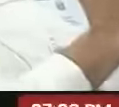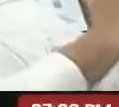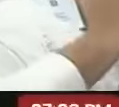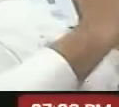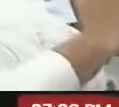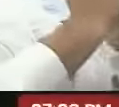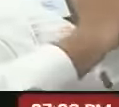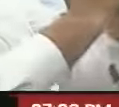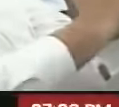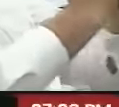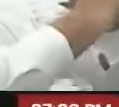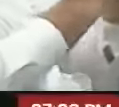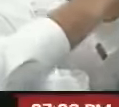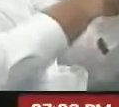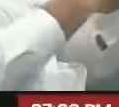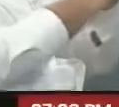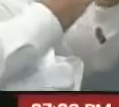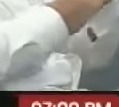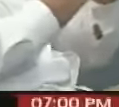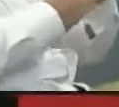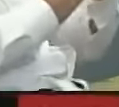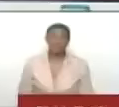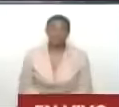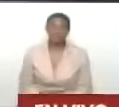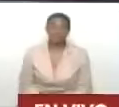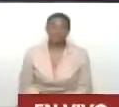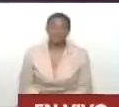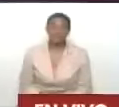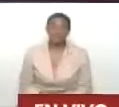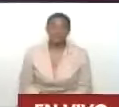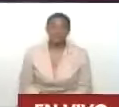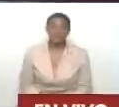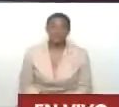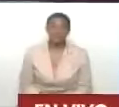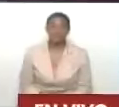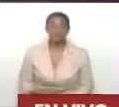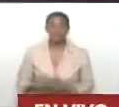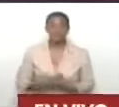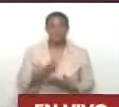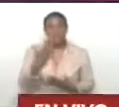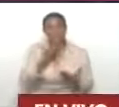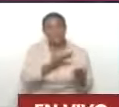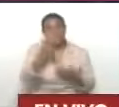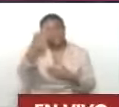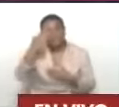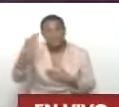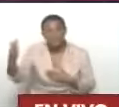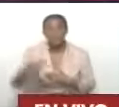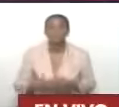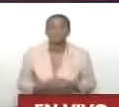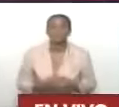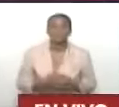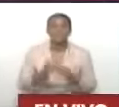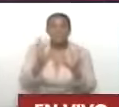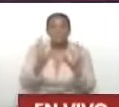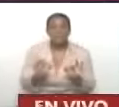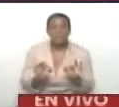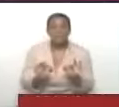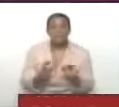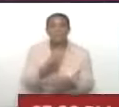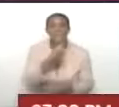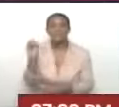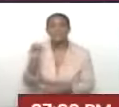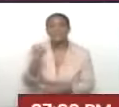¿Cómo están ustedes? ¿Ah? Bueno, mi saludo fue con Maduro más, como un clavel, 20 de